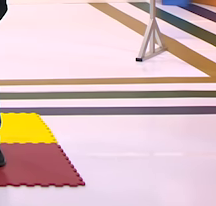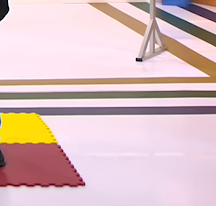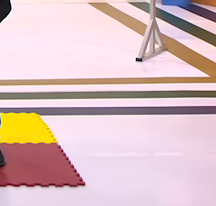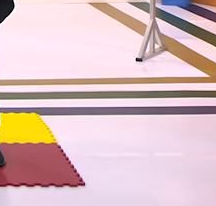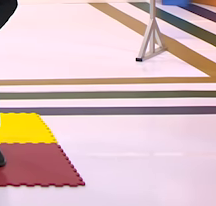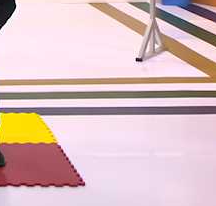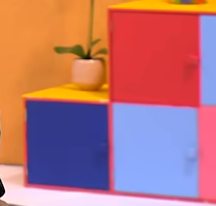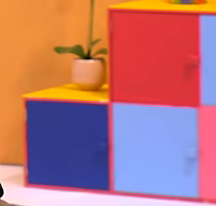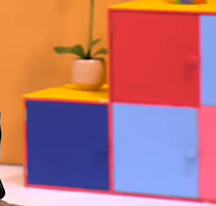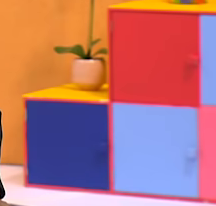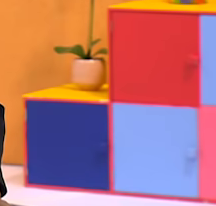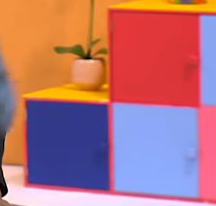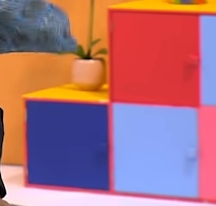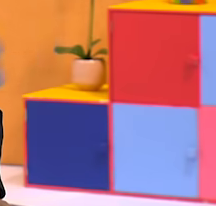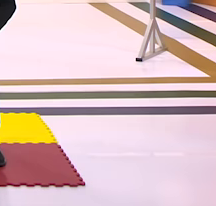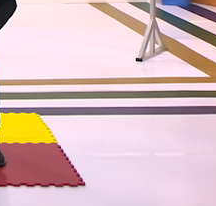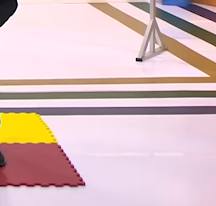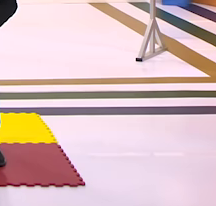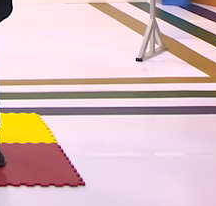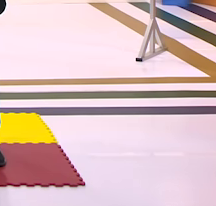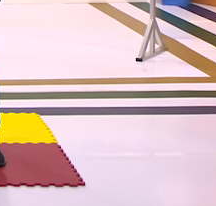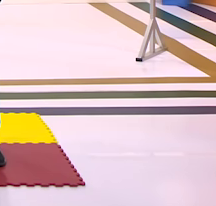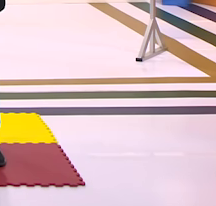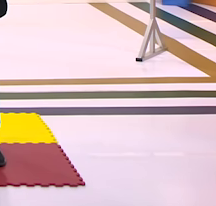1, 2, 3, 4, 5, 6, 7, 8. ¿Cuál sigue?